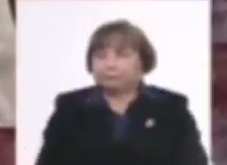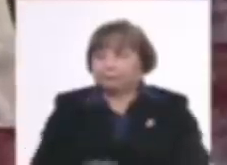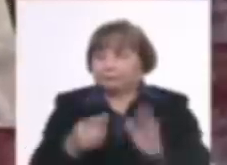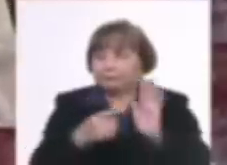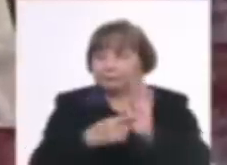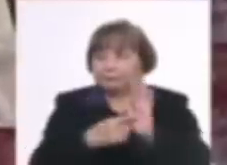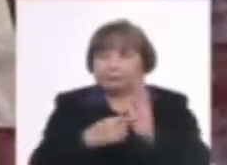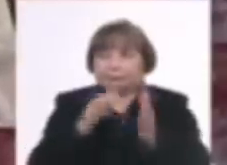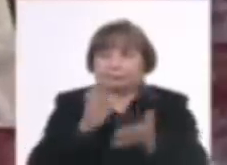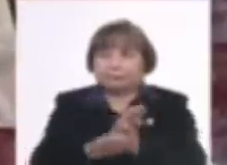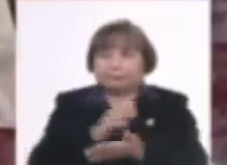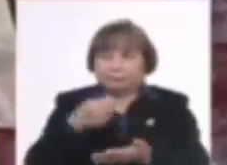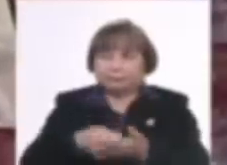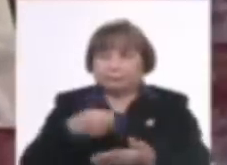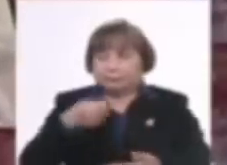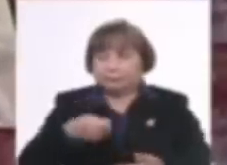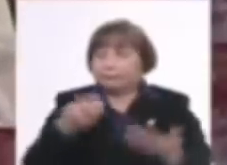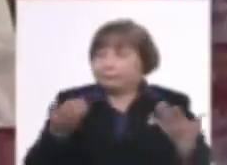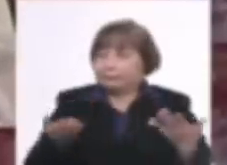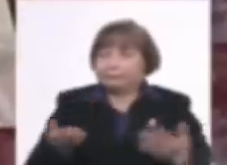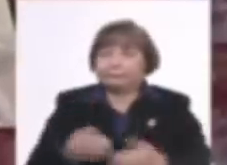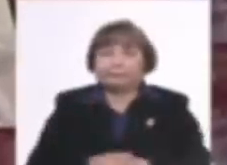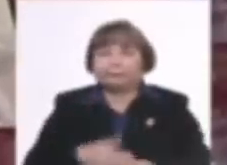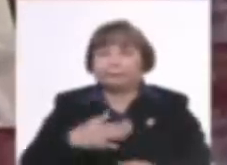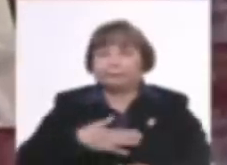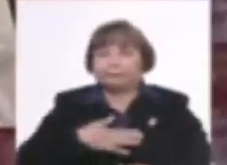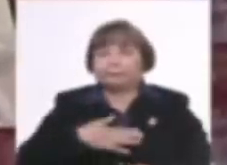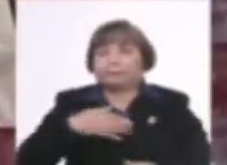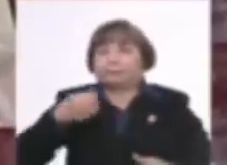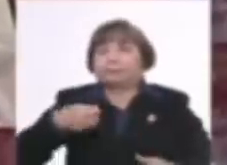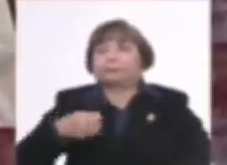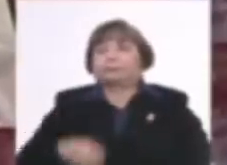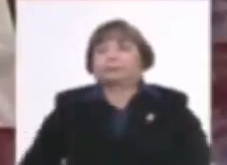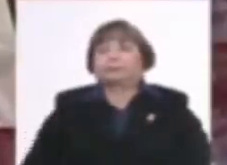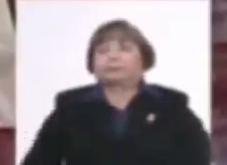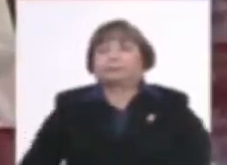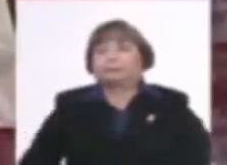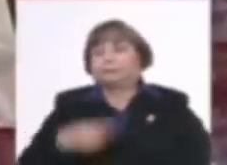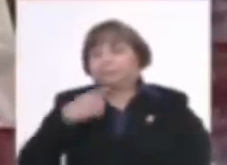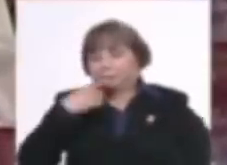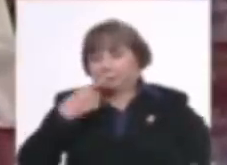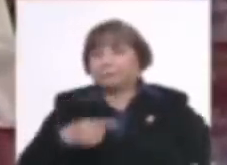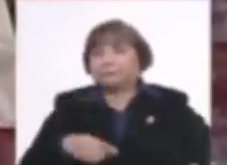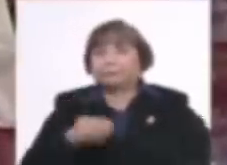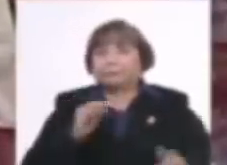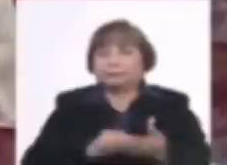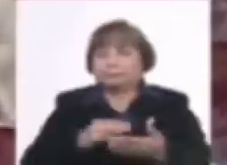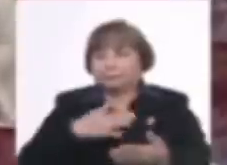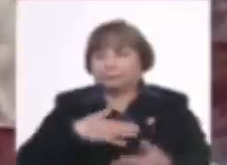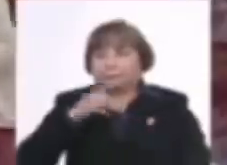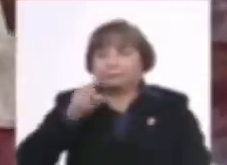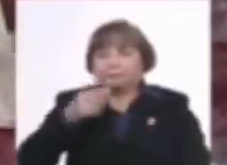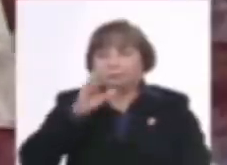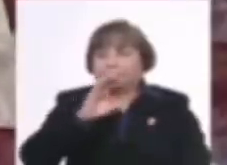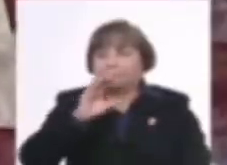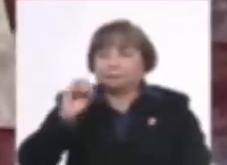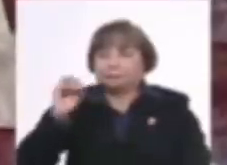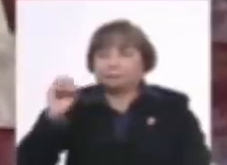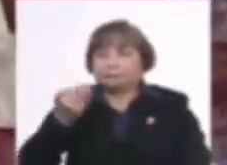Señalé cómo me pagaba mi sueldo, que ya le vuelvo a repetir, eran 1.500